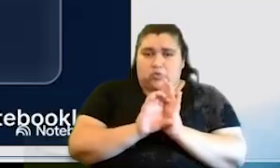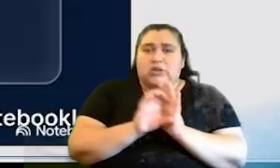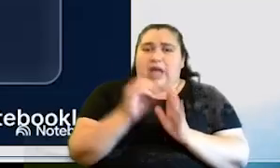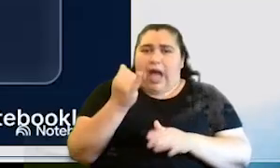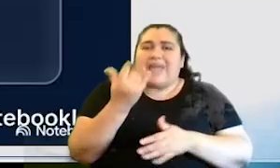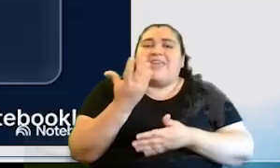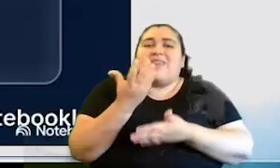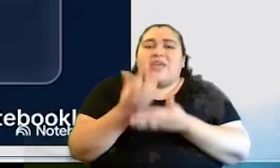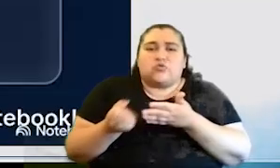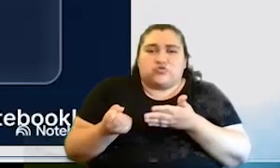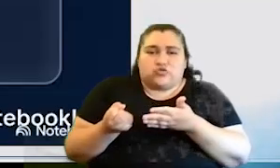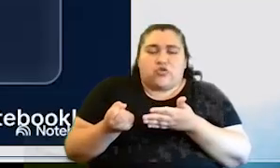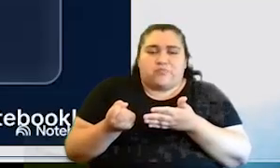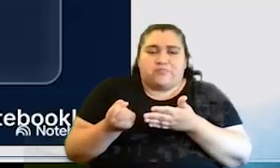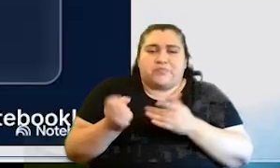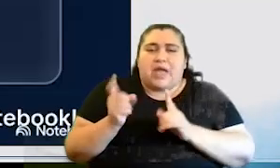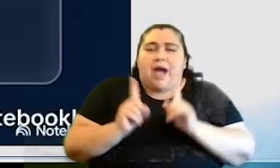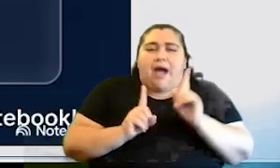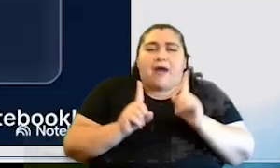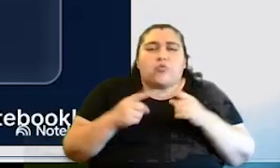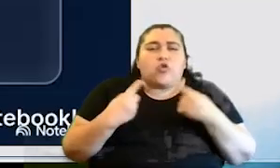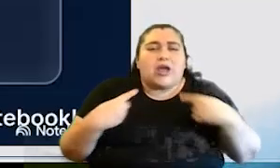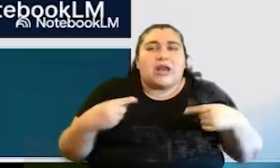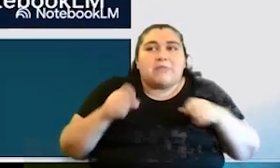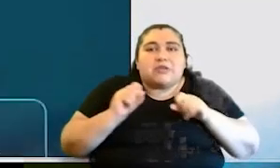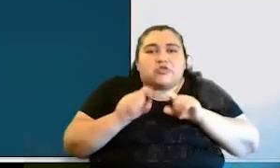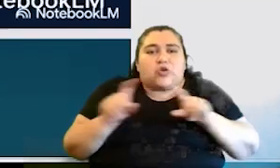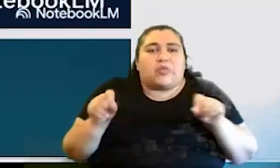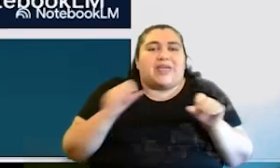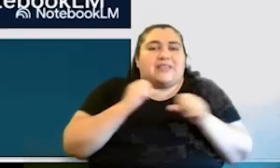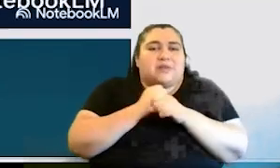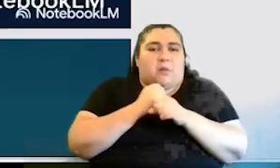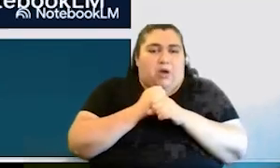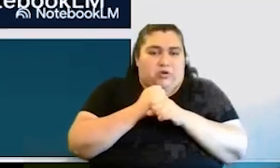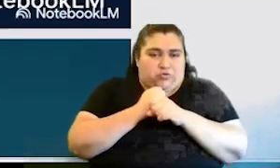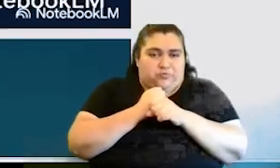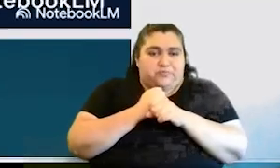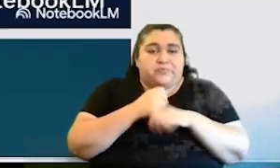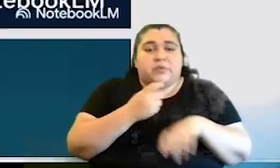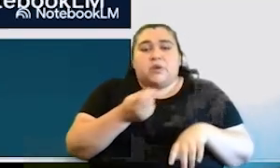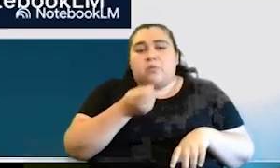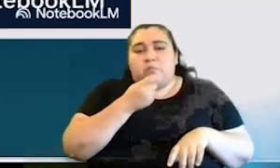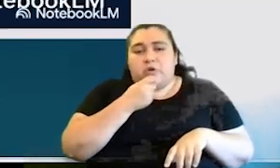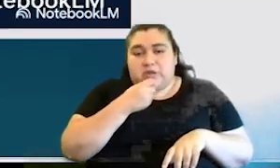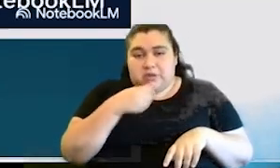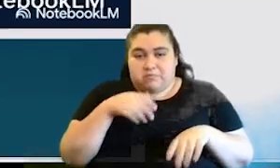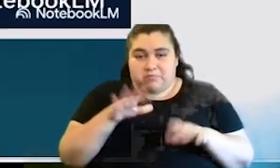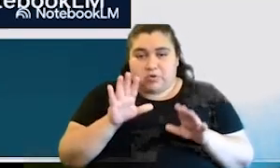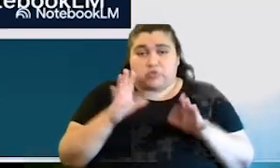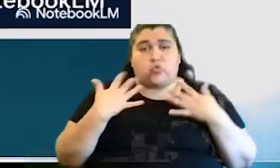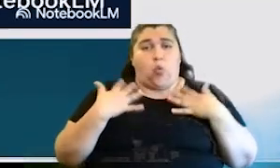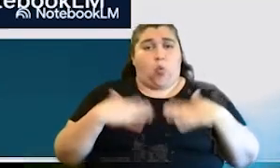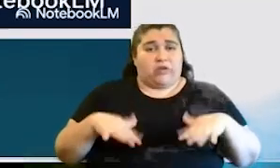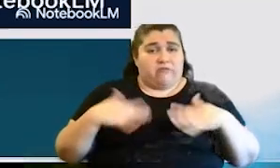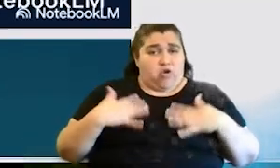deducir algunos elementos de trabajo, como por ejemplo